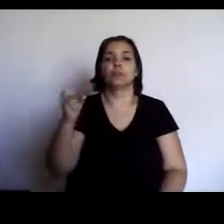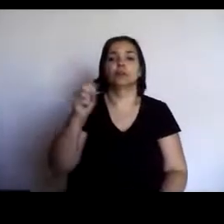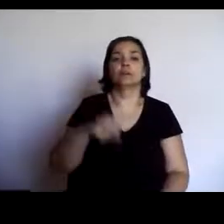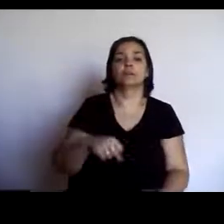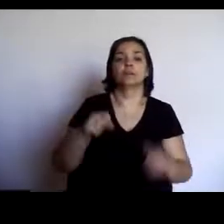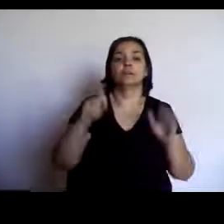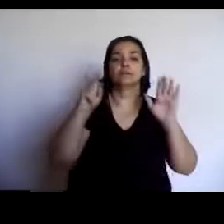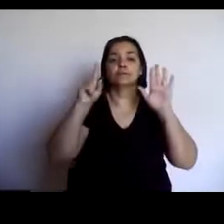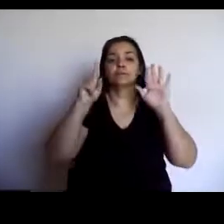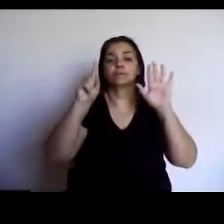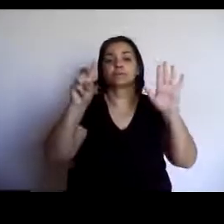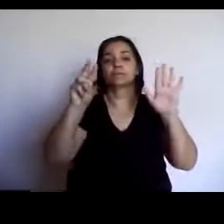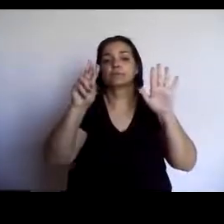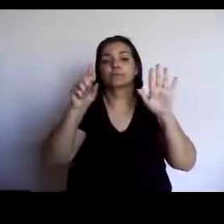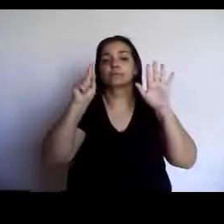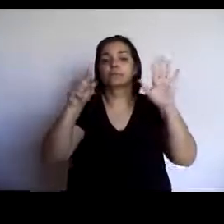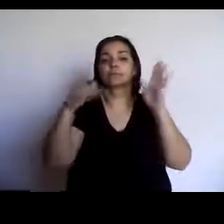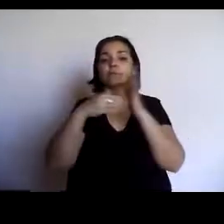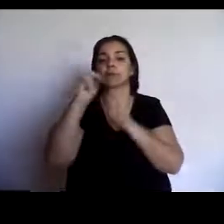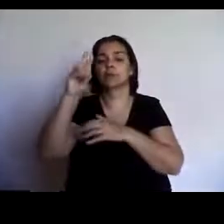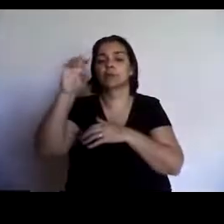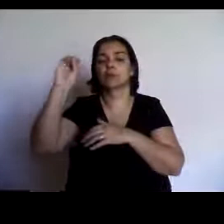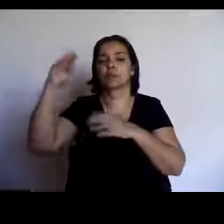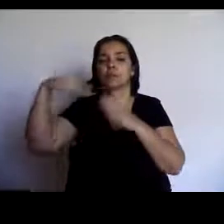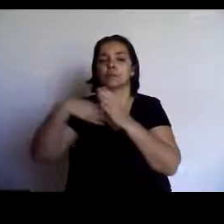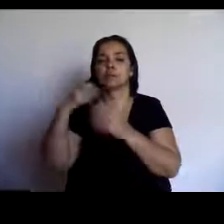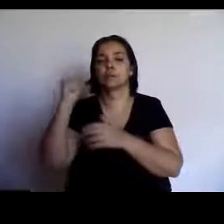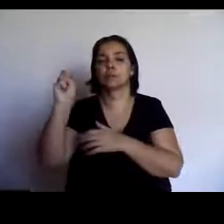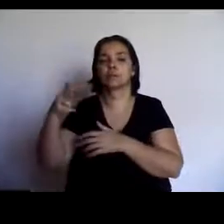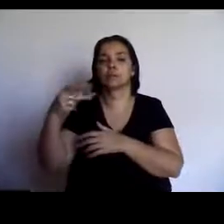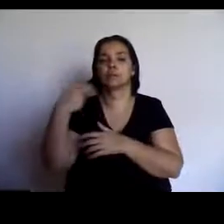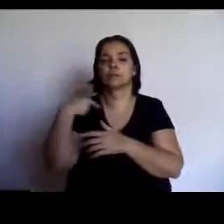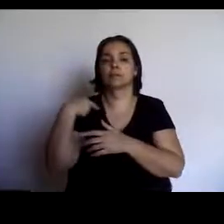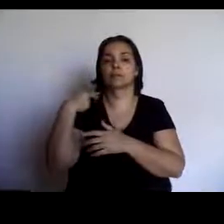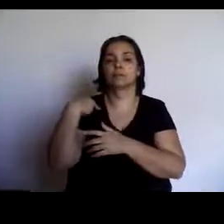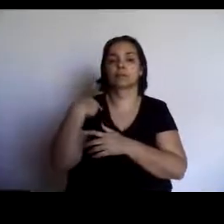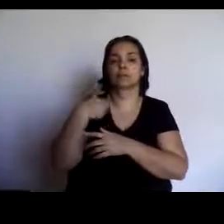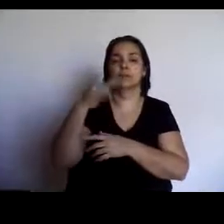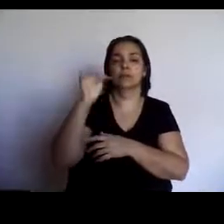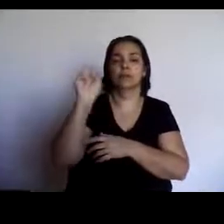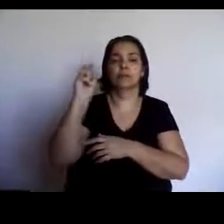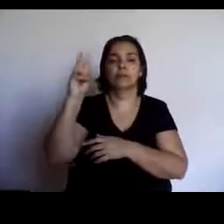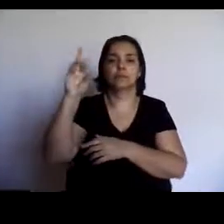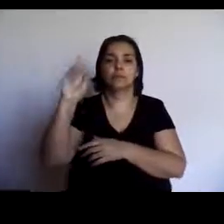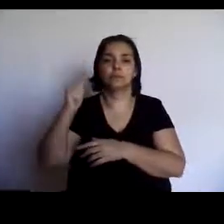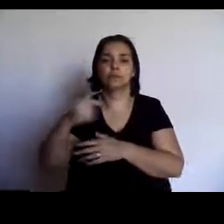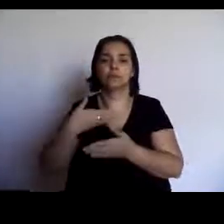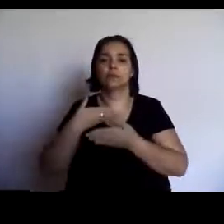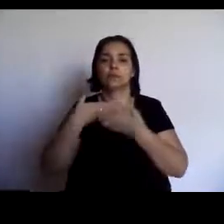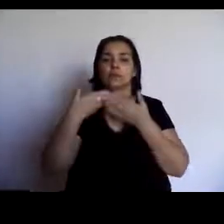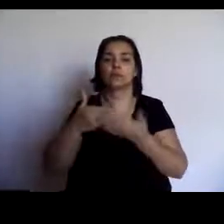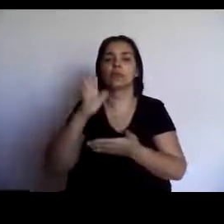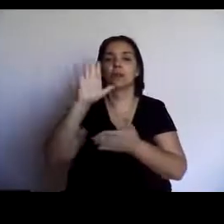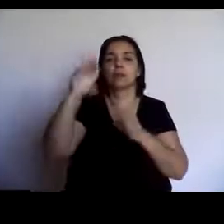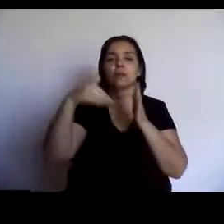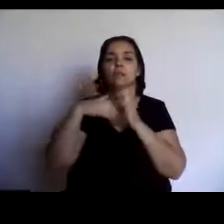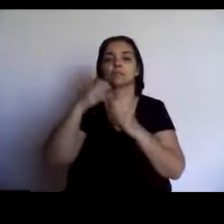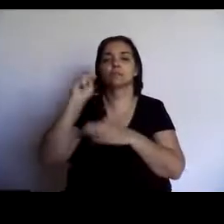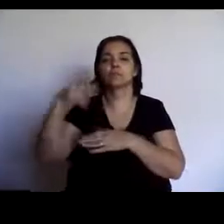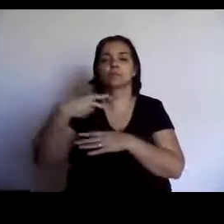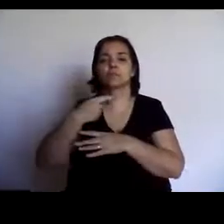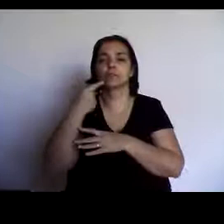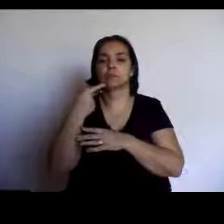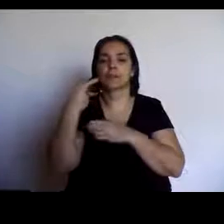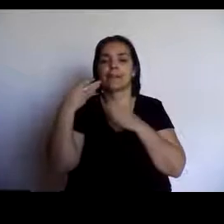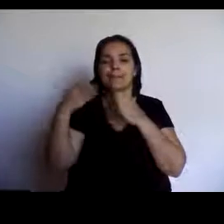euros, cofinanciadas al 80% por el FEDER, recibimos una ayuda de 5 millones de euros, y se centran en el caso de Montijo y